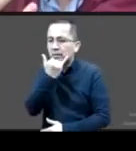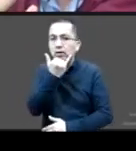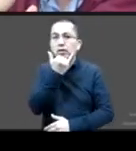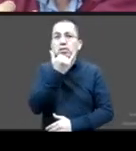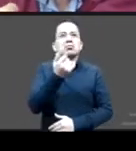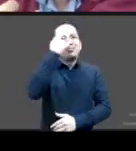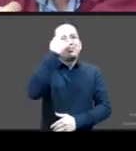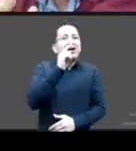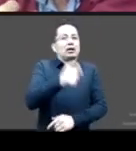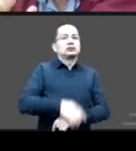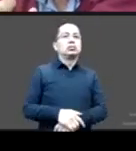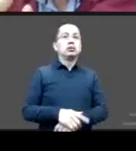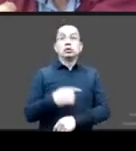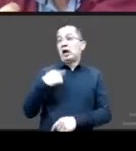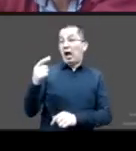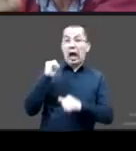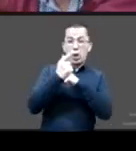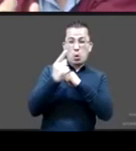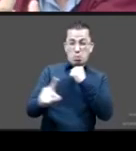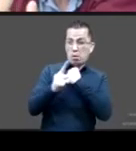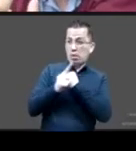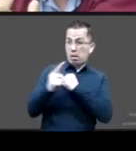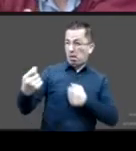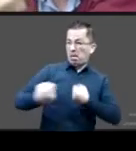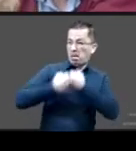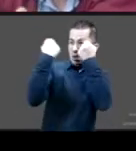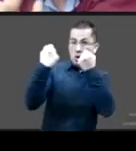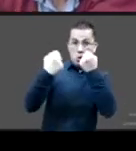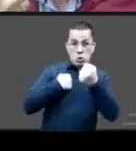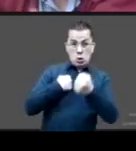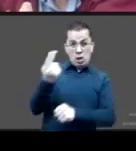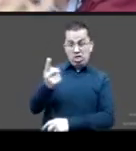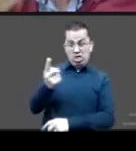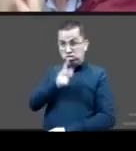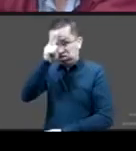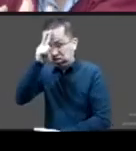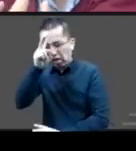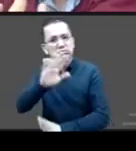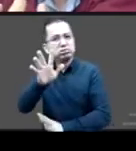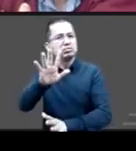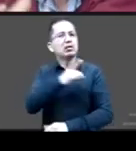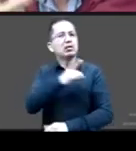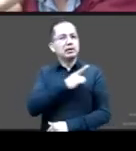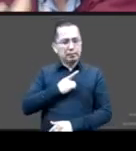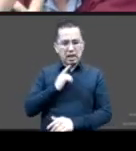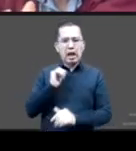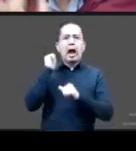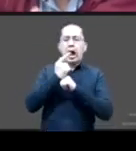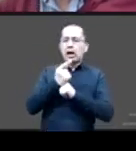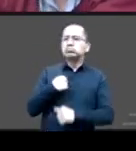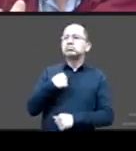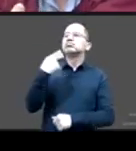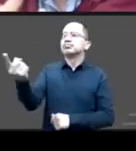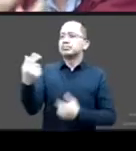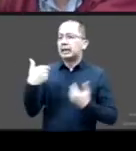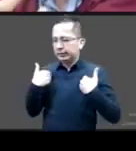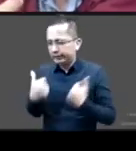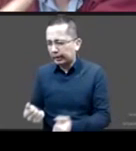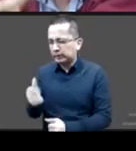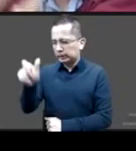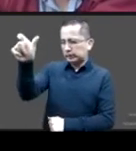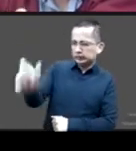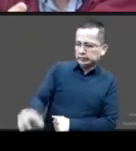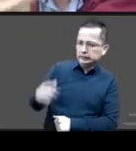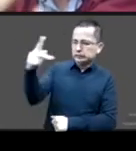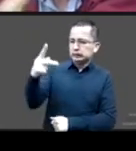prácticas restaurativas, aprendiendo lecciones y reconociendo el dolor de las víctimas y tratando de reparar ese dolor pero